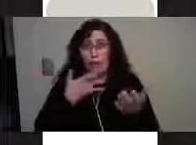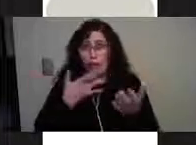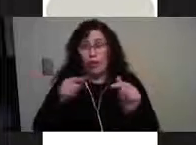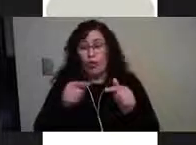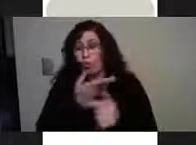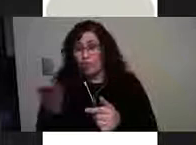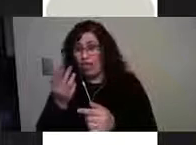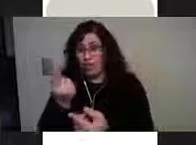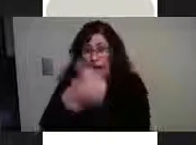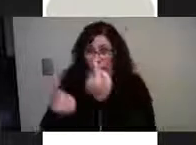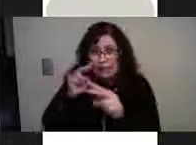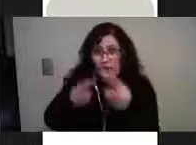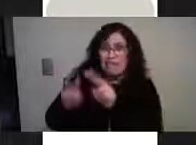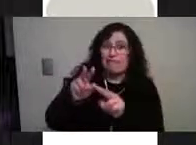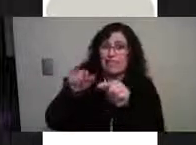posibilidades que ustedes